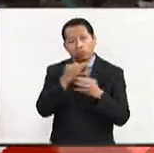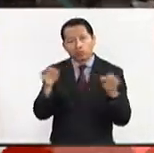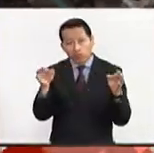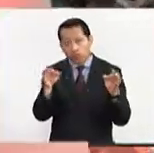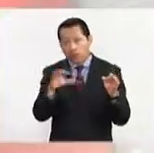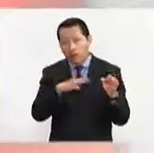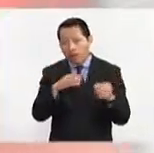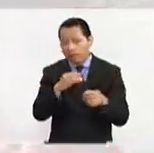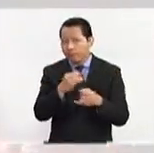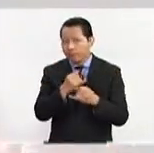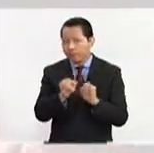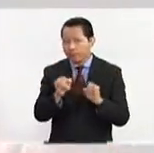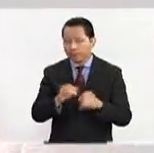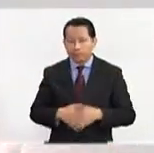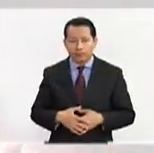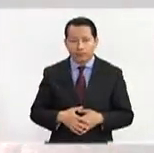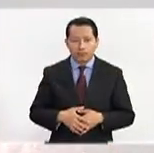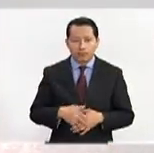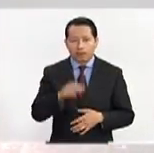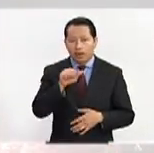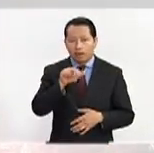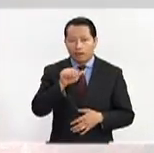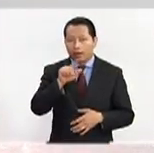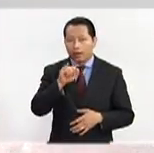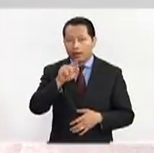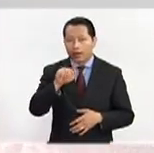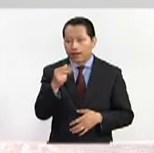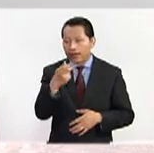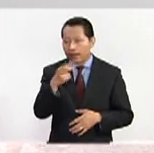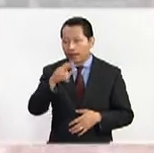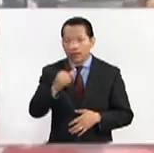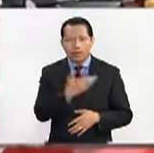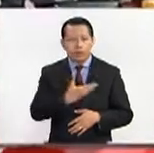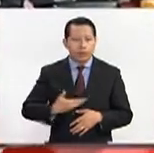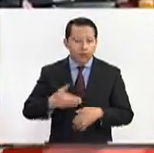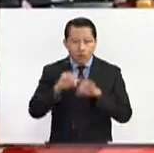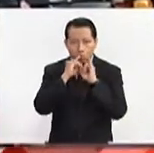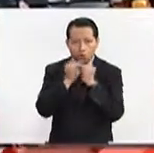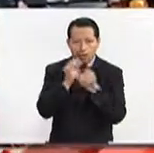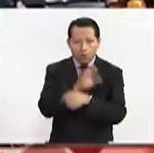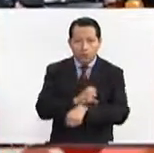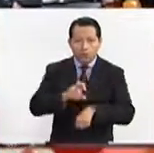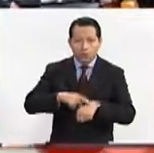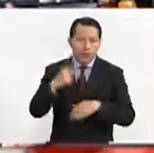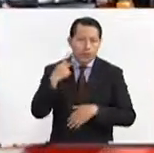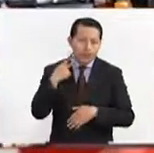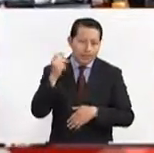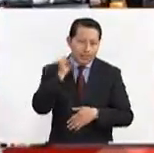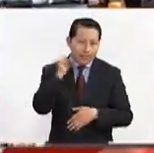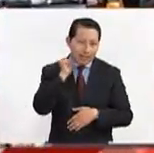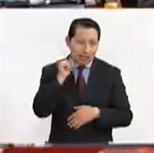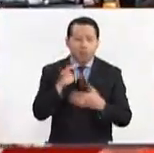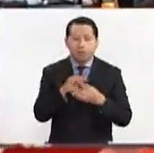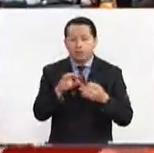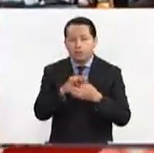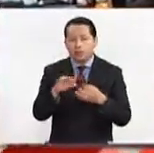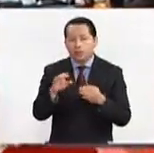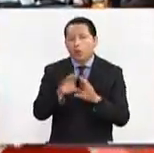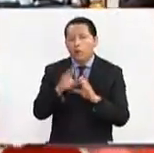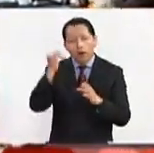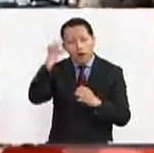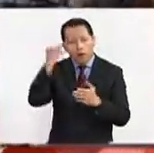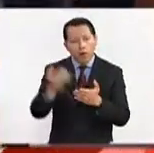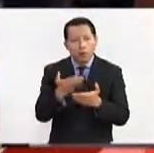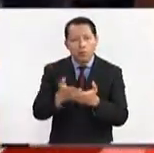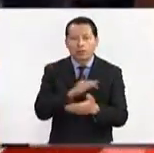unilateral. Ana Lilia Herrera, presidenta de la Junta de Coordinación Política del Senado, nos habló sobre la propuesta